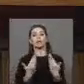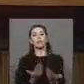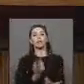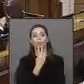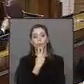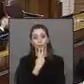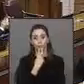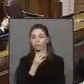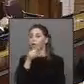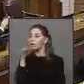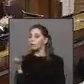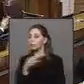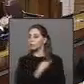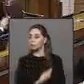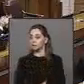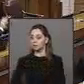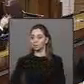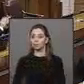Presidente.